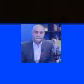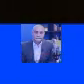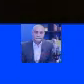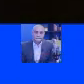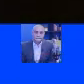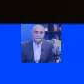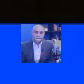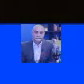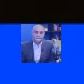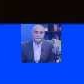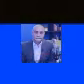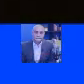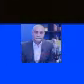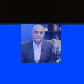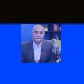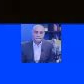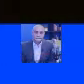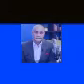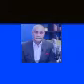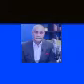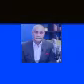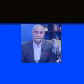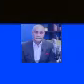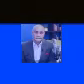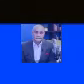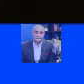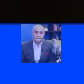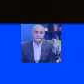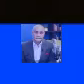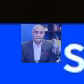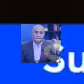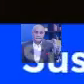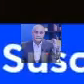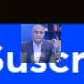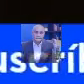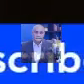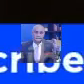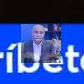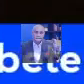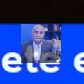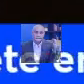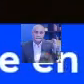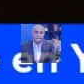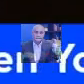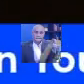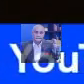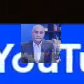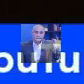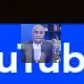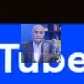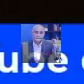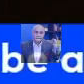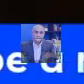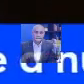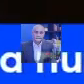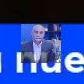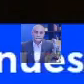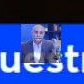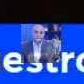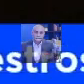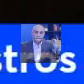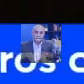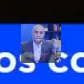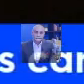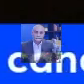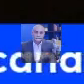el acto, pues no era la clásica palmadita en la espalda y vámonos, sino es un abrazo que se ve sincero, que se ve de amistad, que se